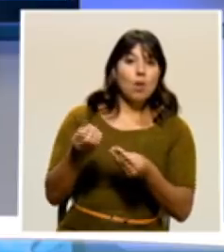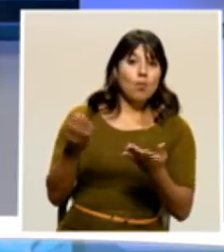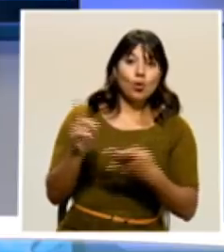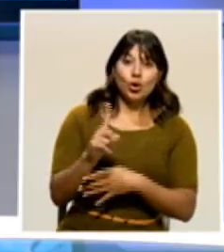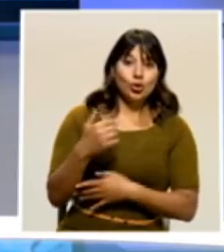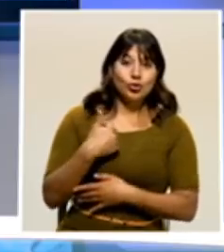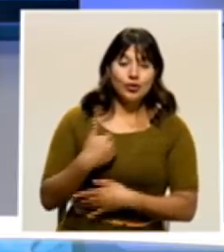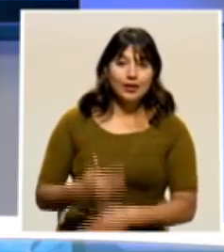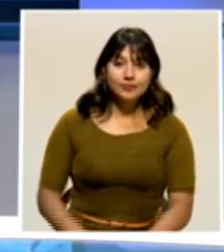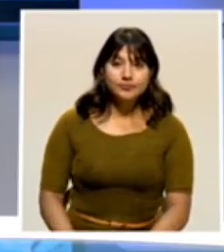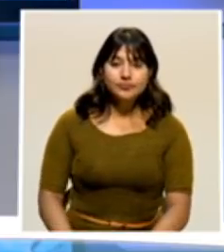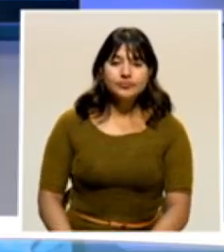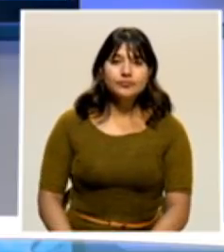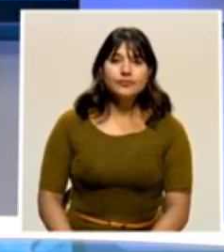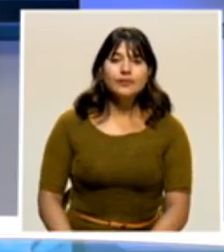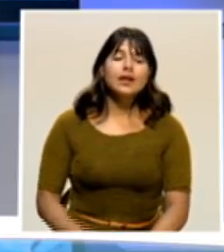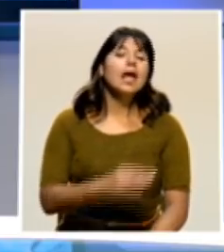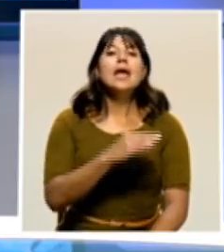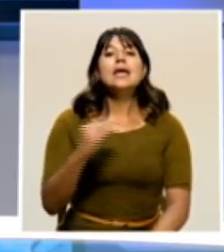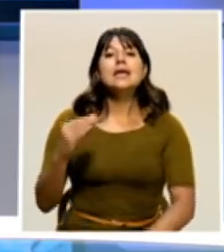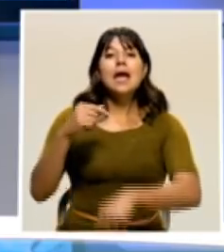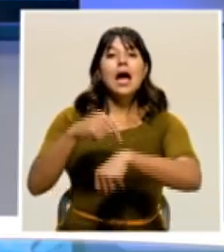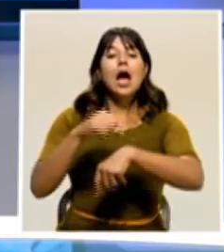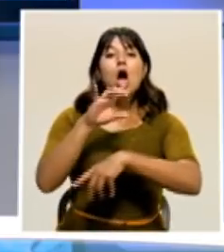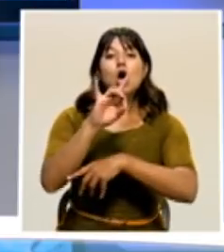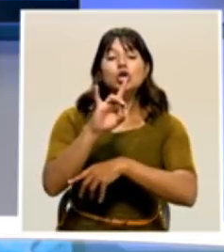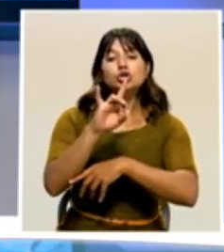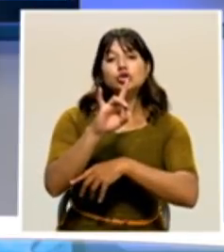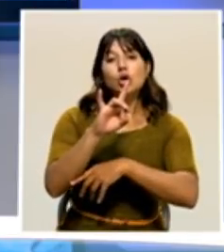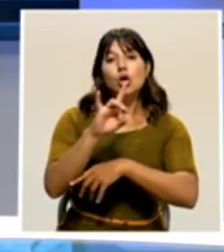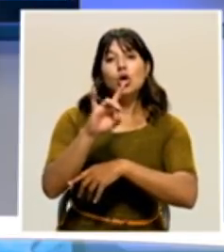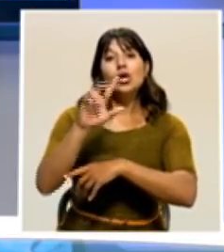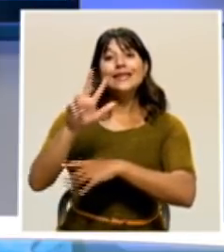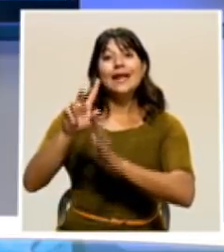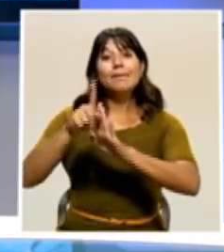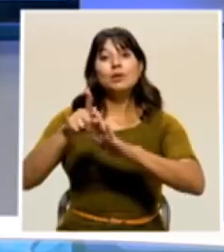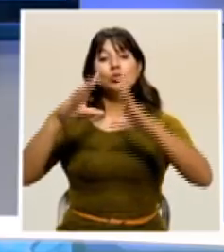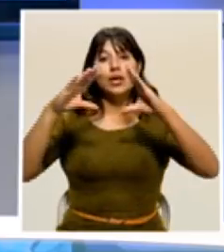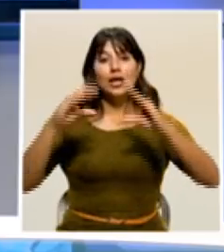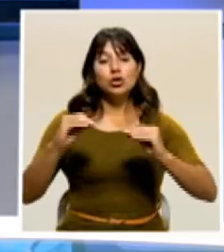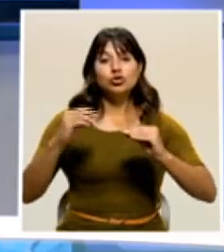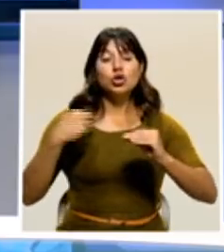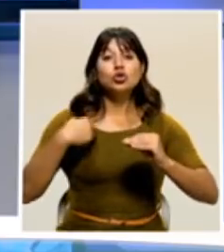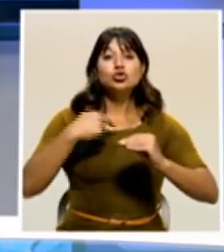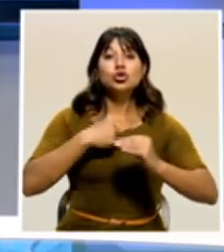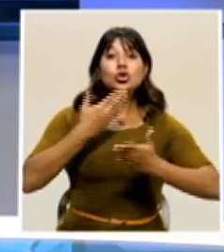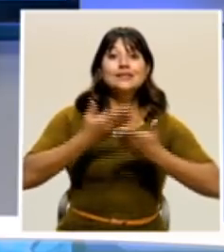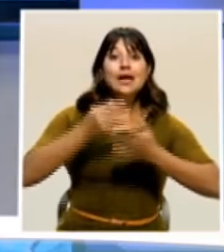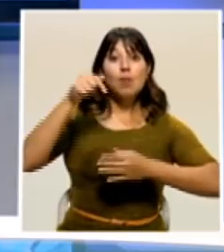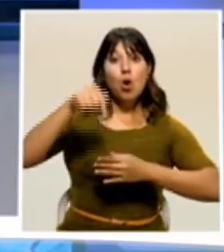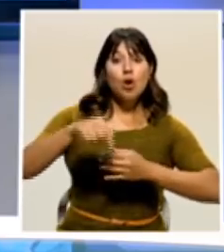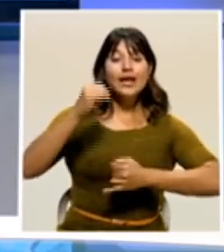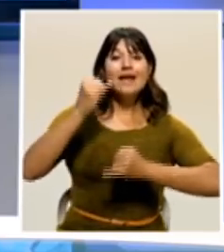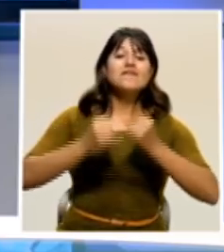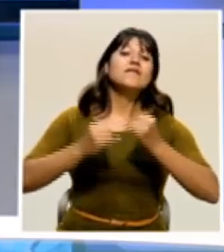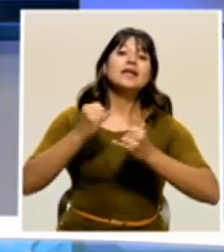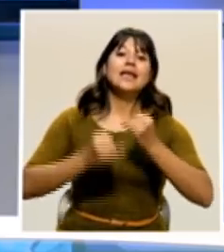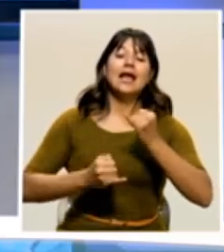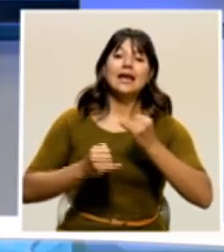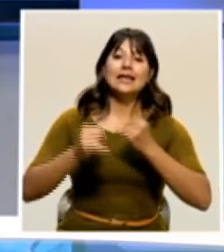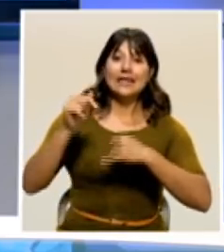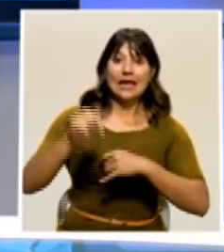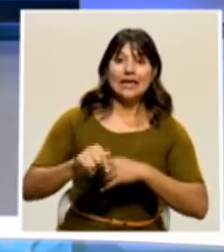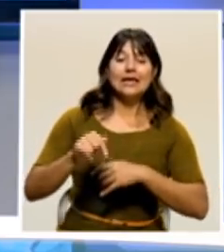tienen. Y a las 8 de la noche, con 3 minutos, llegamos por hoy al final de